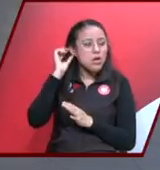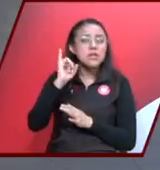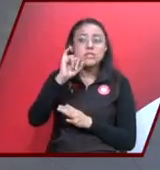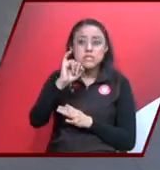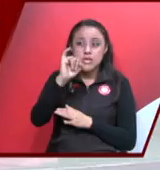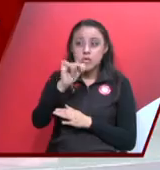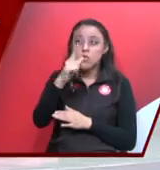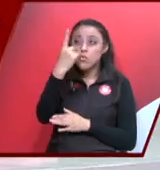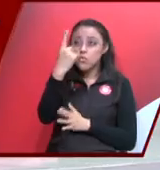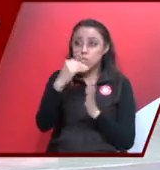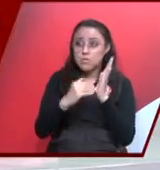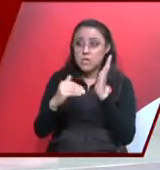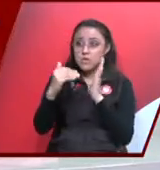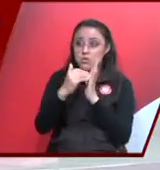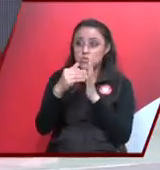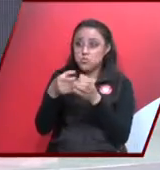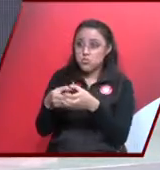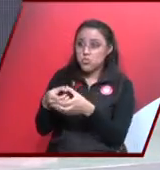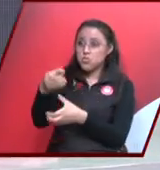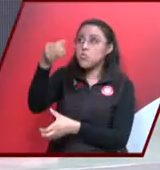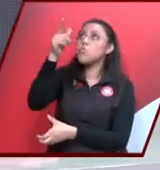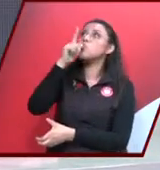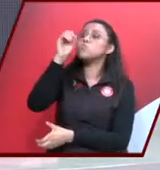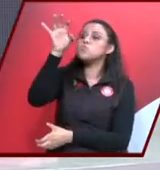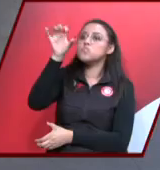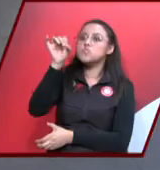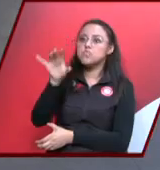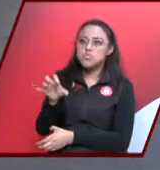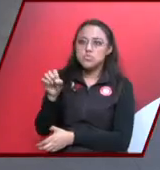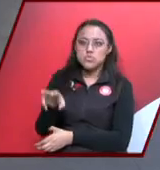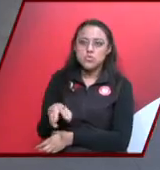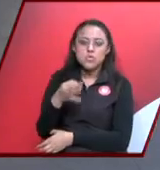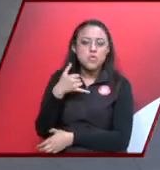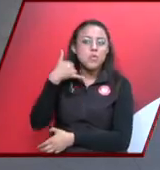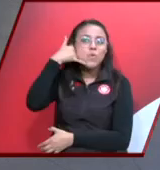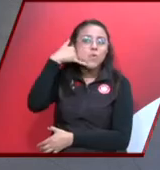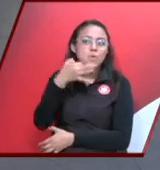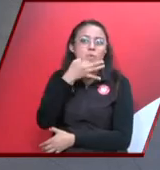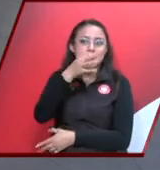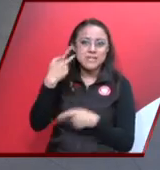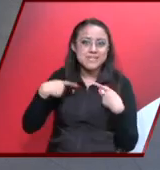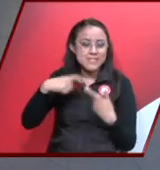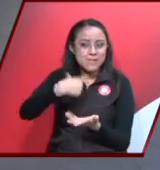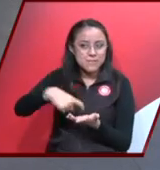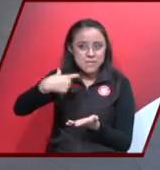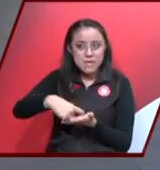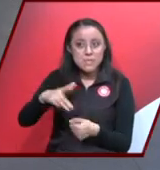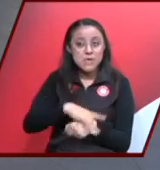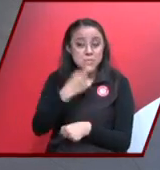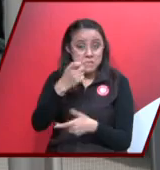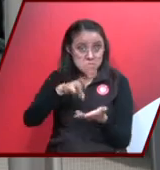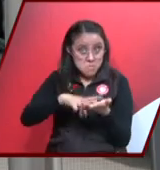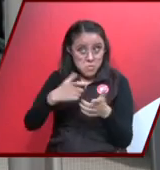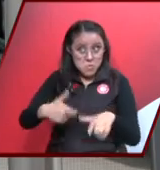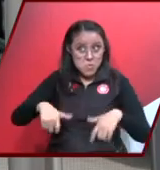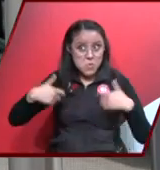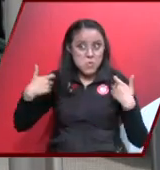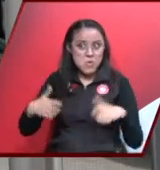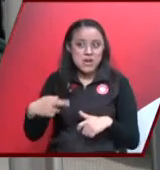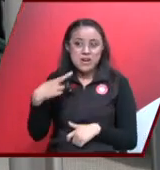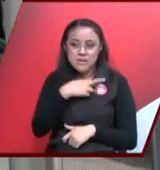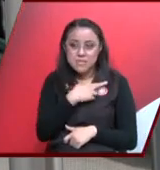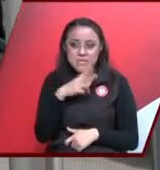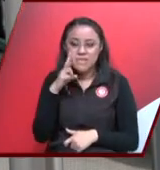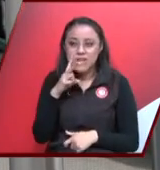cuesta 1,000,000 de pesos el semáforo. Y les voy a pasar el número a los que los compran porque me lo dejó bien barato. De veras,